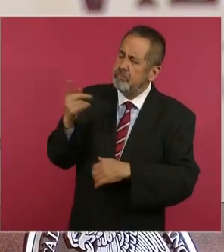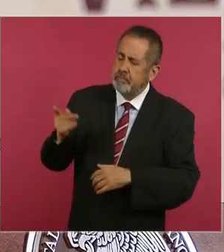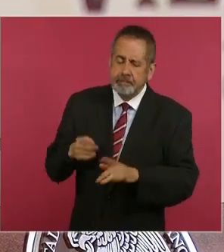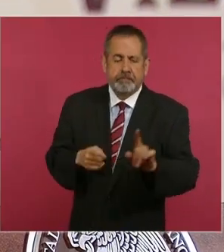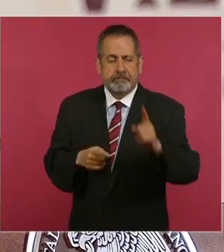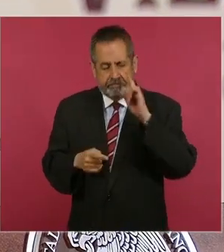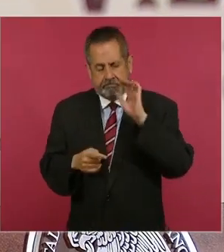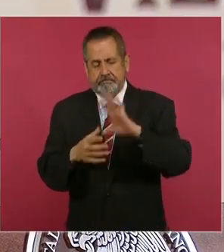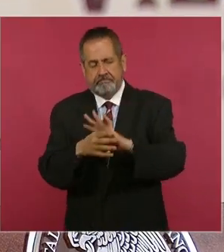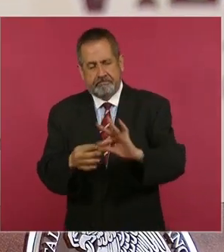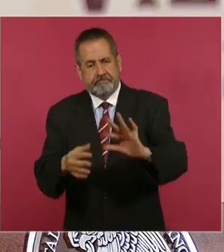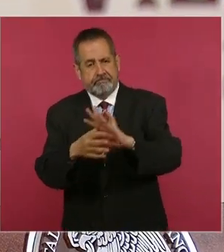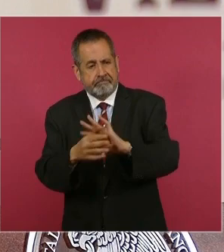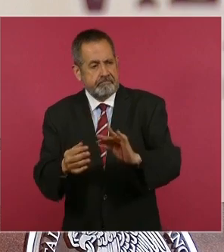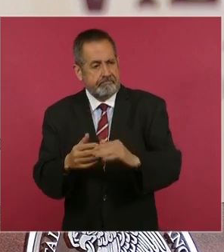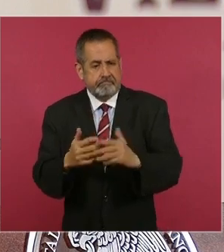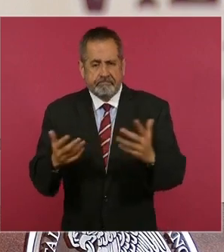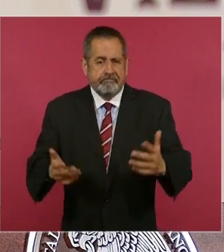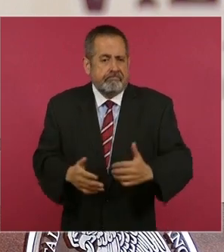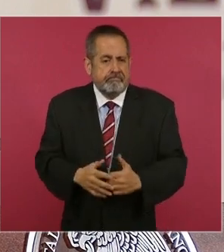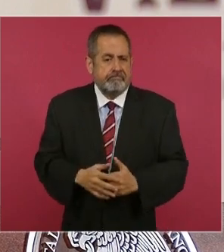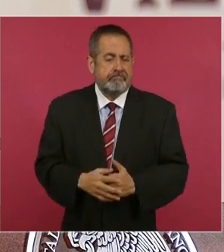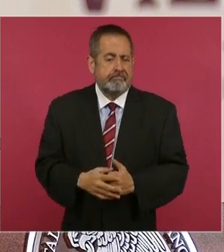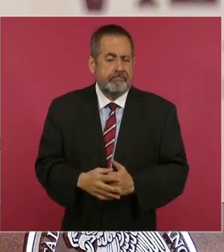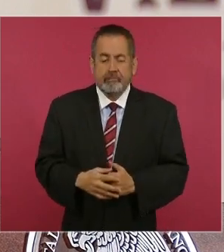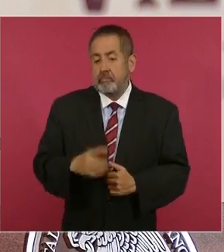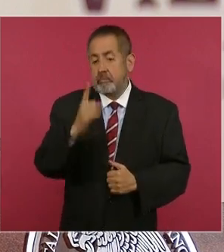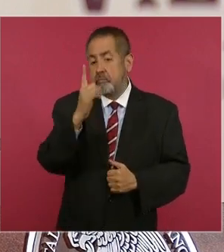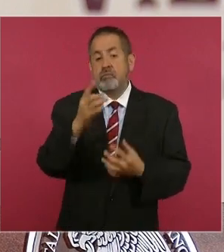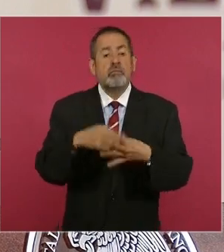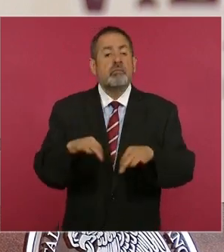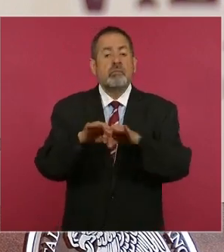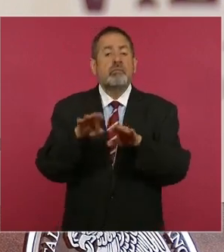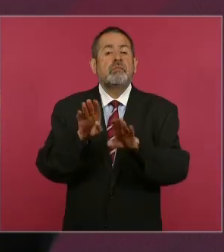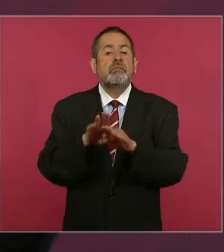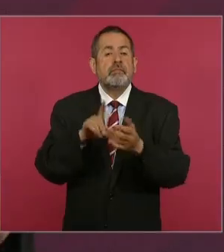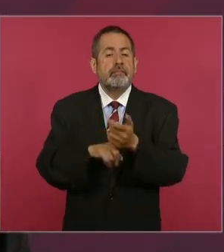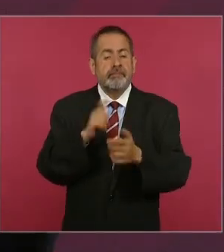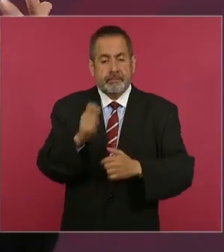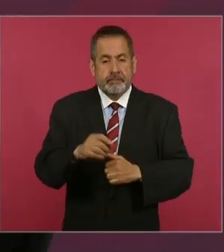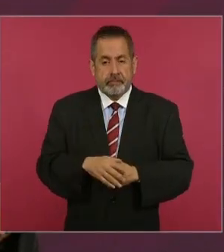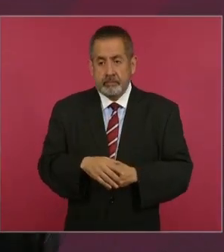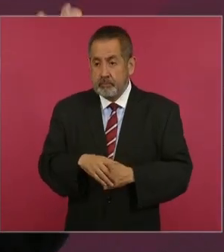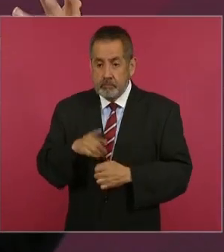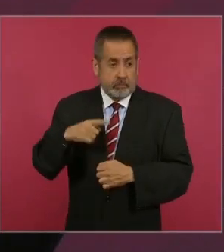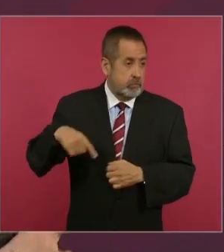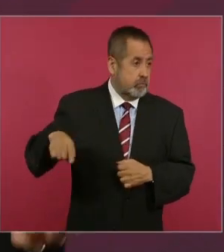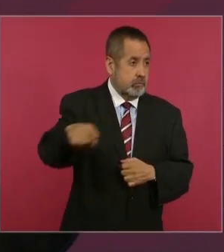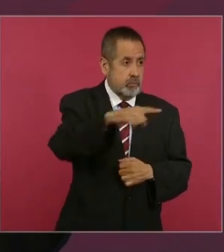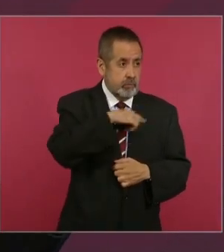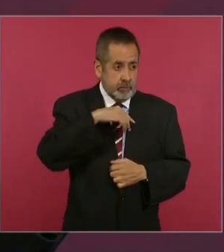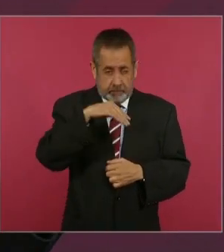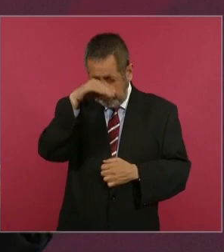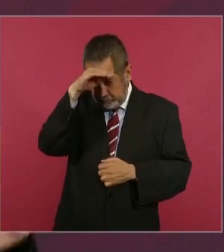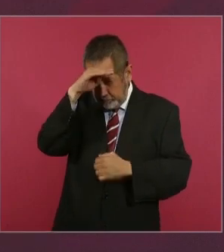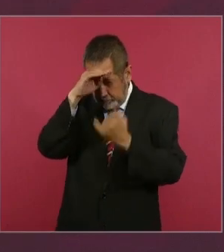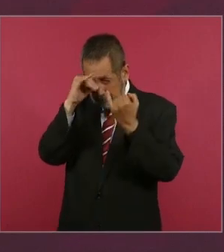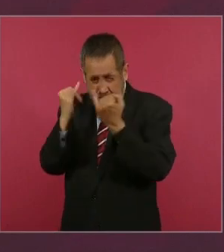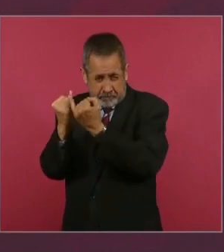y además hay algo que es fundamental no podemos todos pensar de la misma